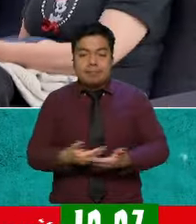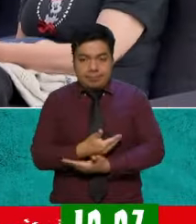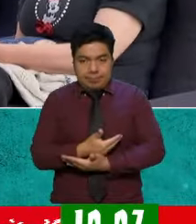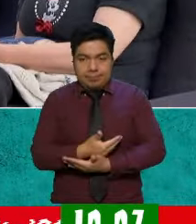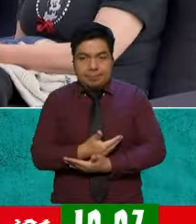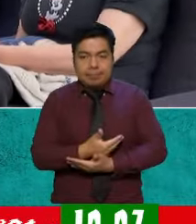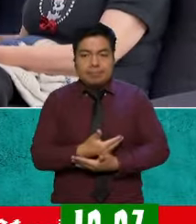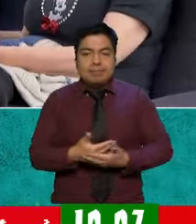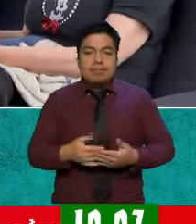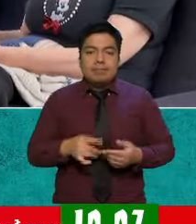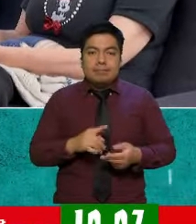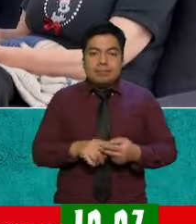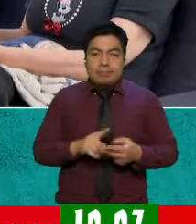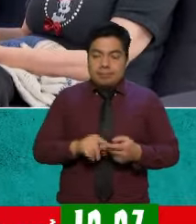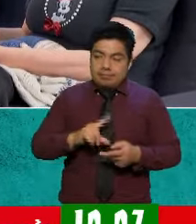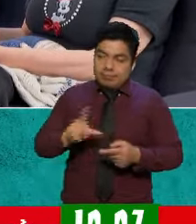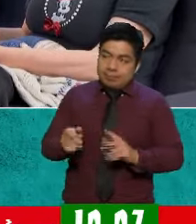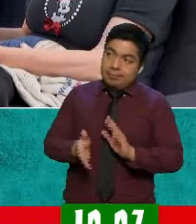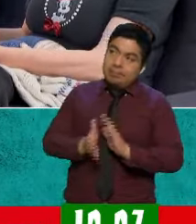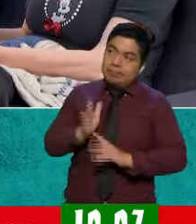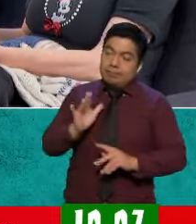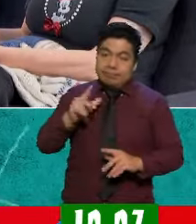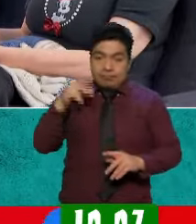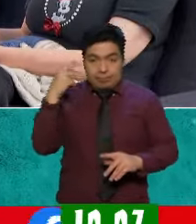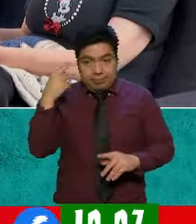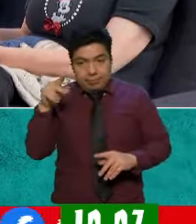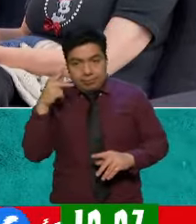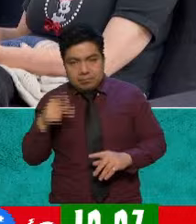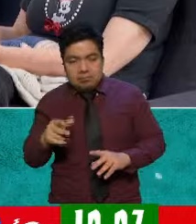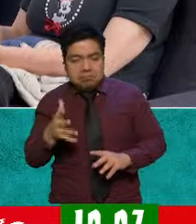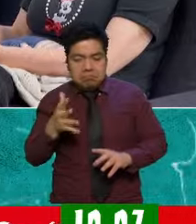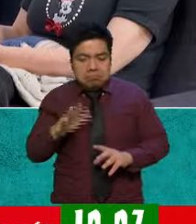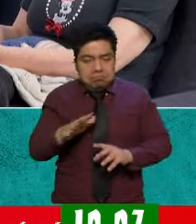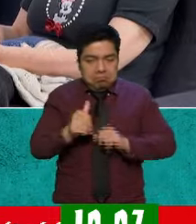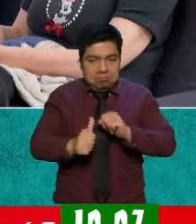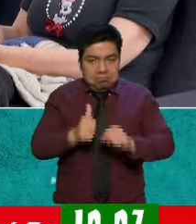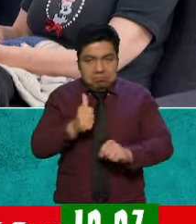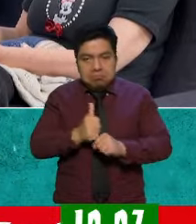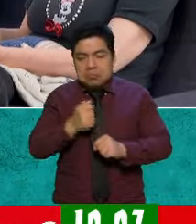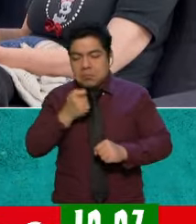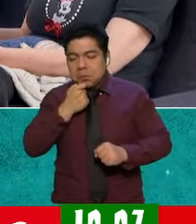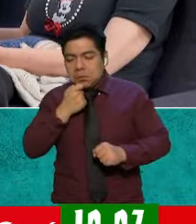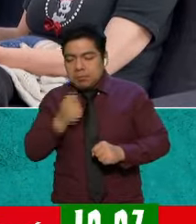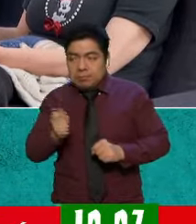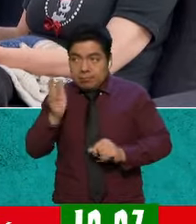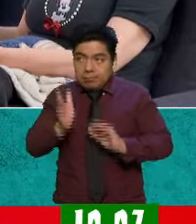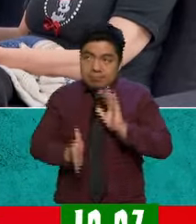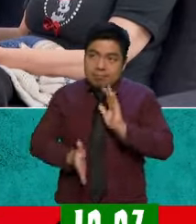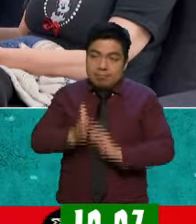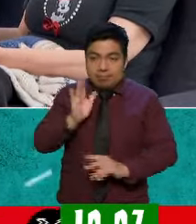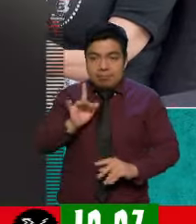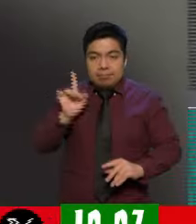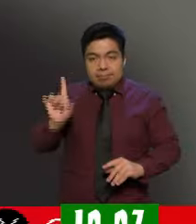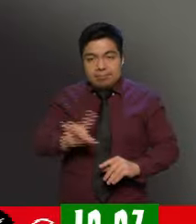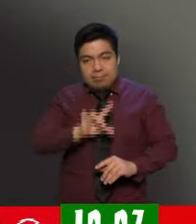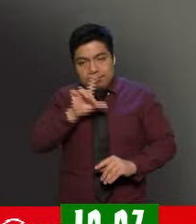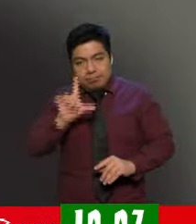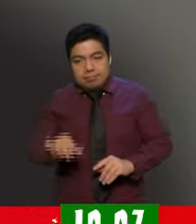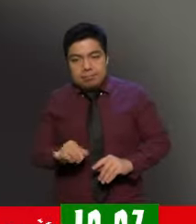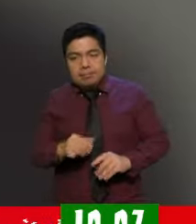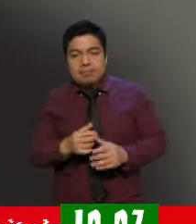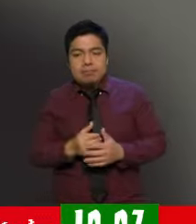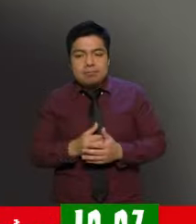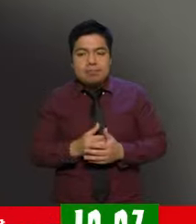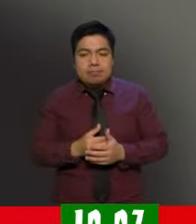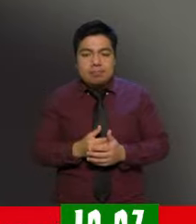terminaría mudándose a Puebla apenas rebasó los 10 años de edad. De tal manera se volvería muy pronto en poblano por adopción, a